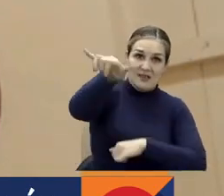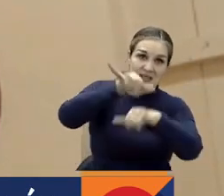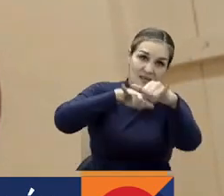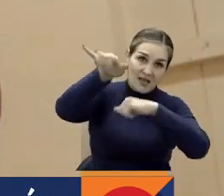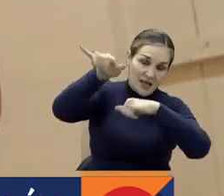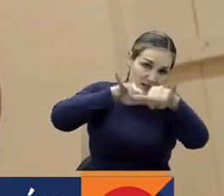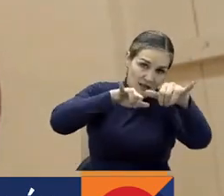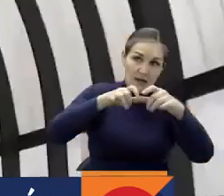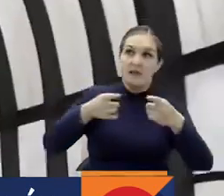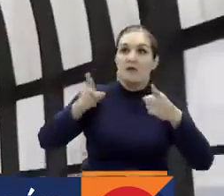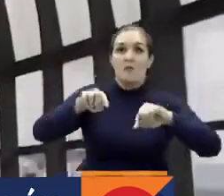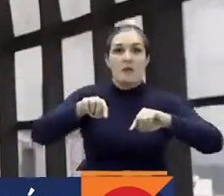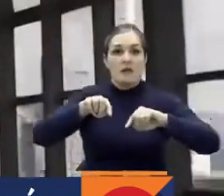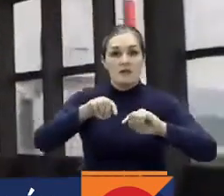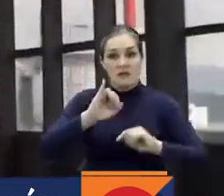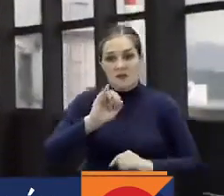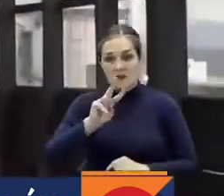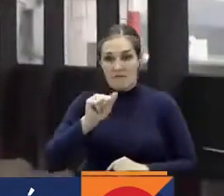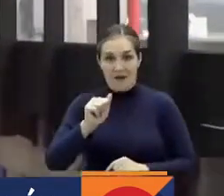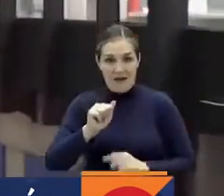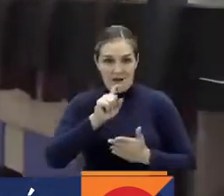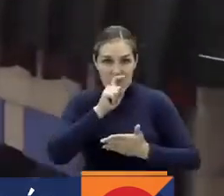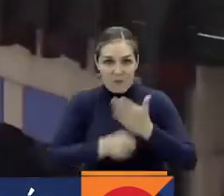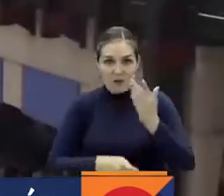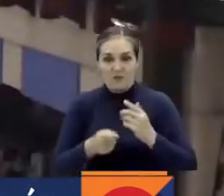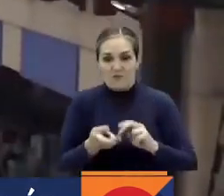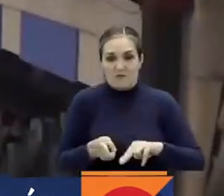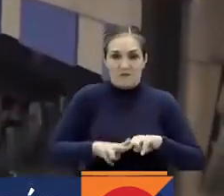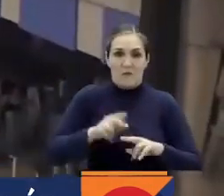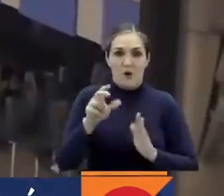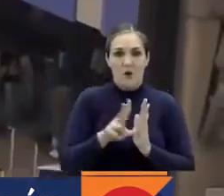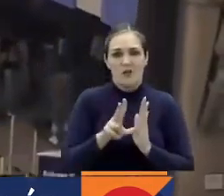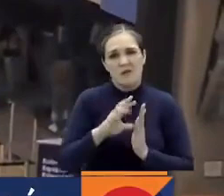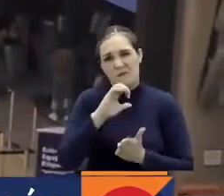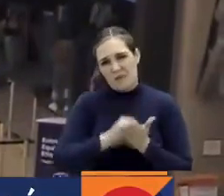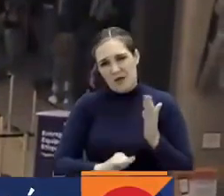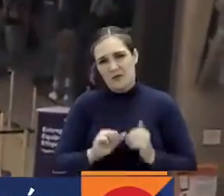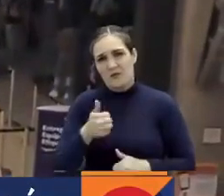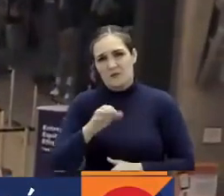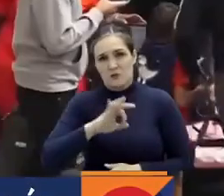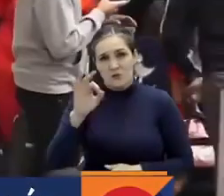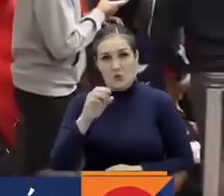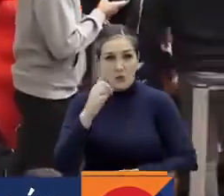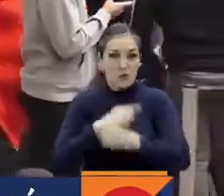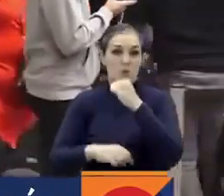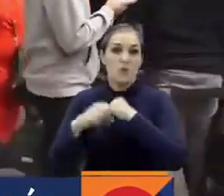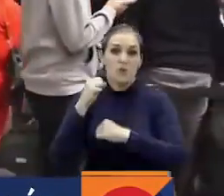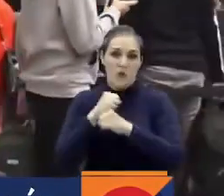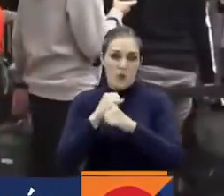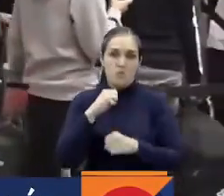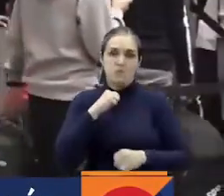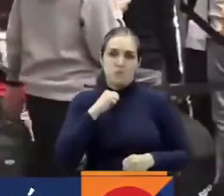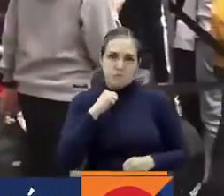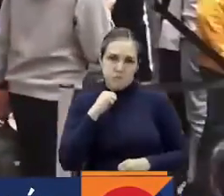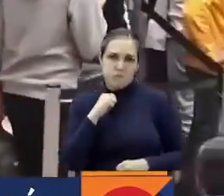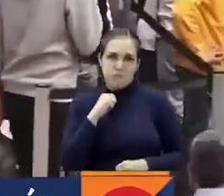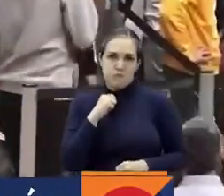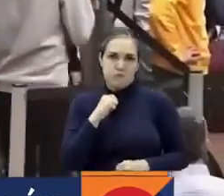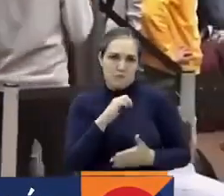al alojamiento bajarlo por lo menos a un 10%. En el año pasado teníamos